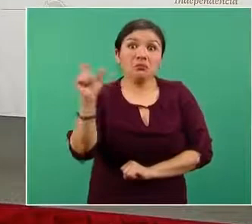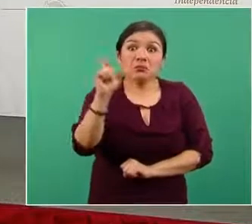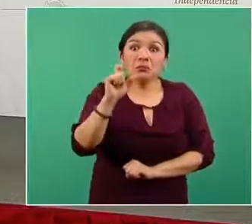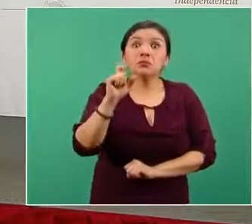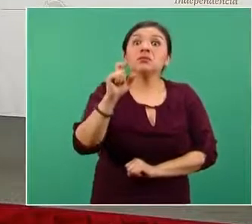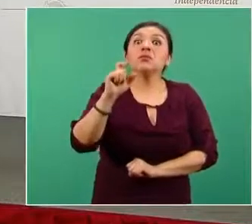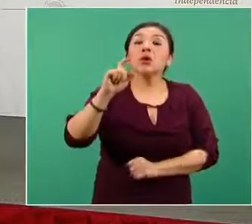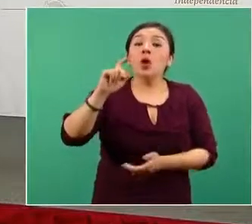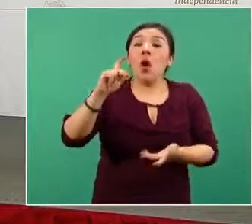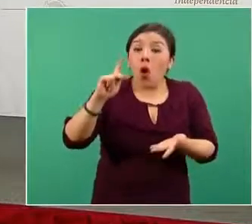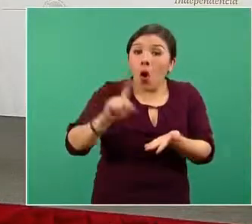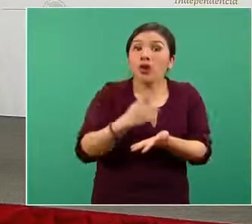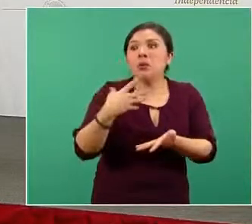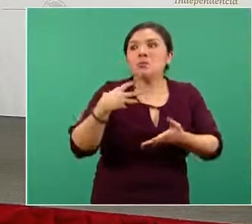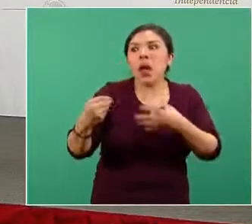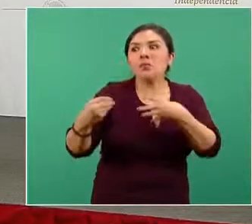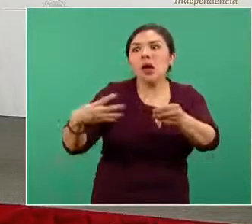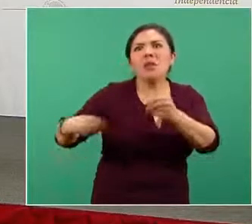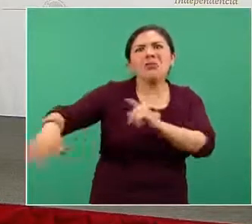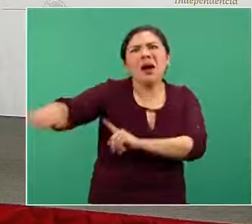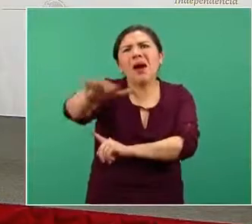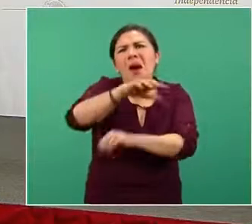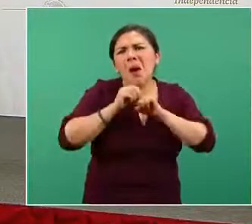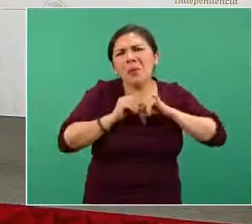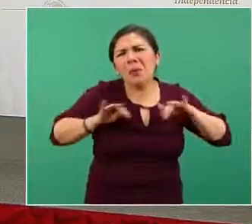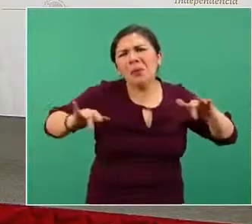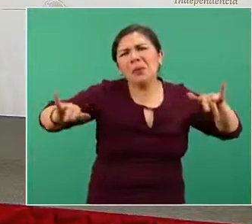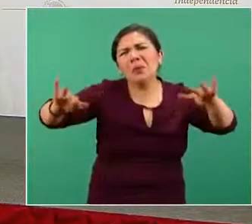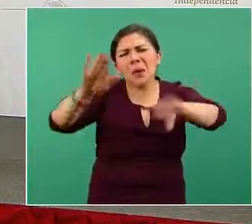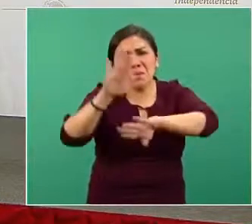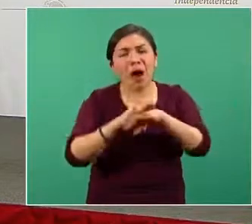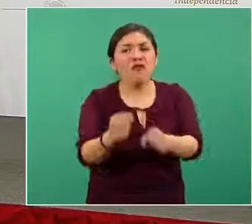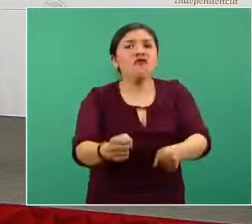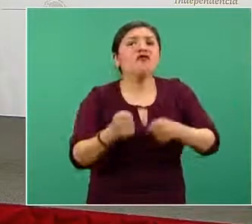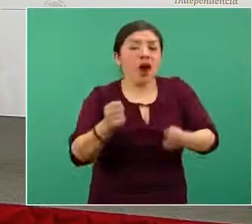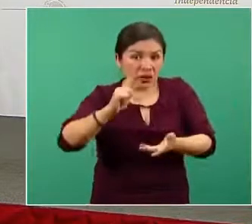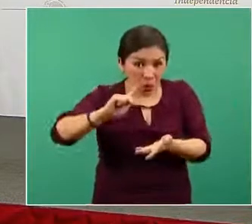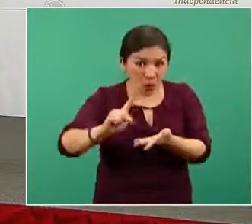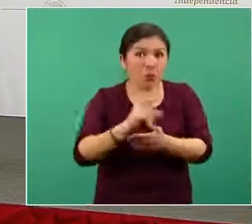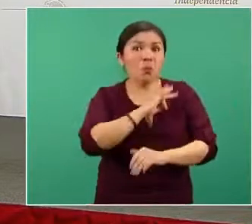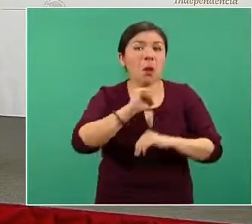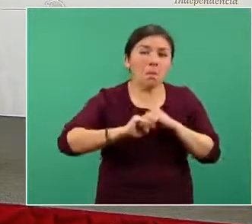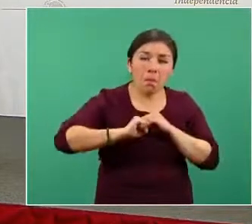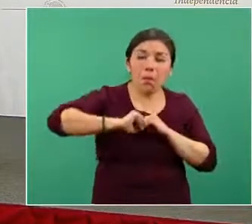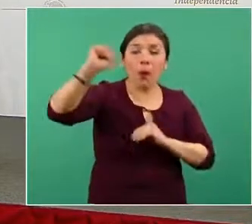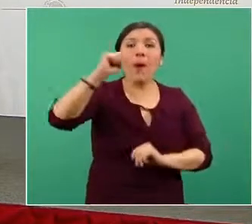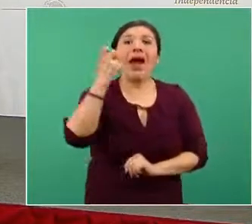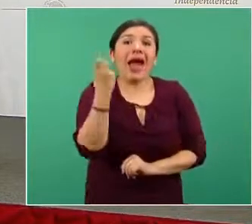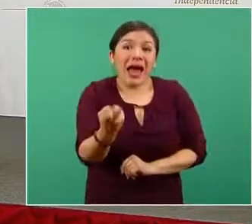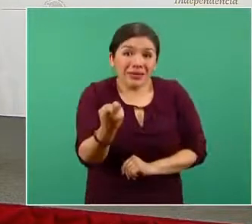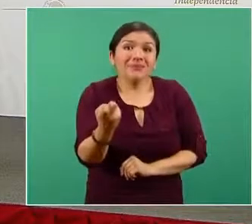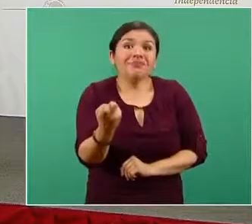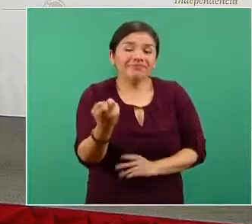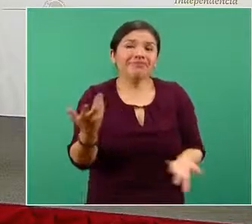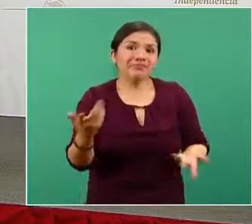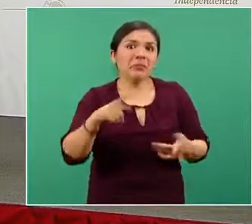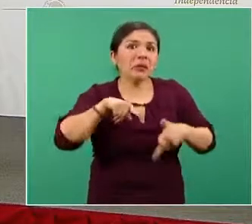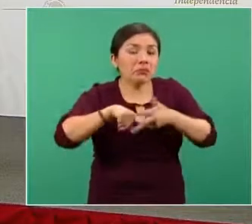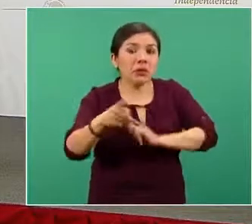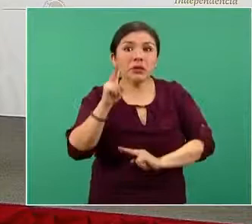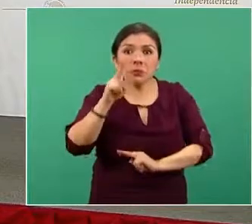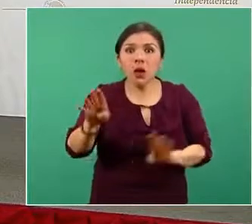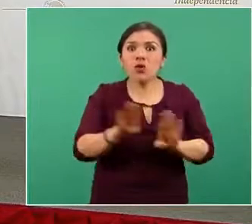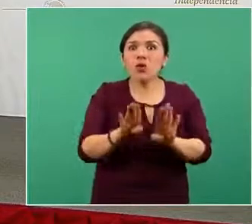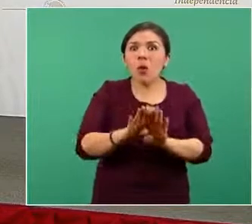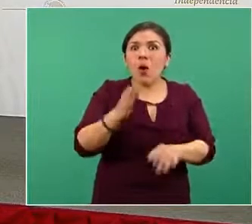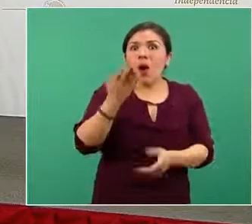se incremente la transmisión, que nuevamente la magnitud de casos vaya para arriba y que entonces empezamos a ver no solamente